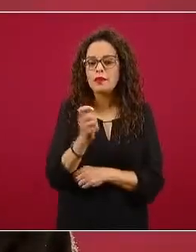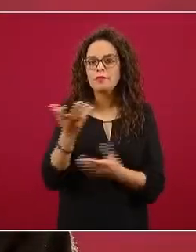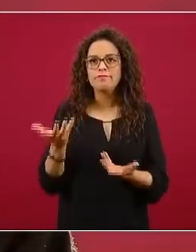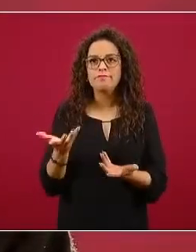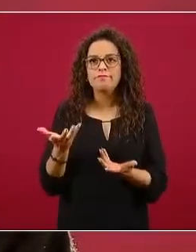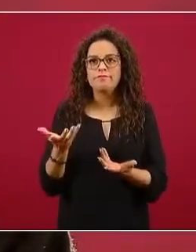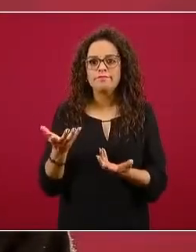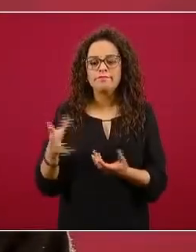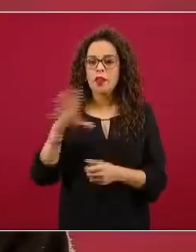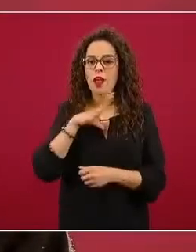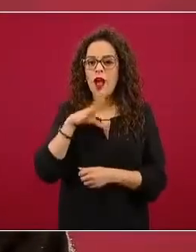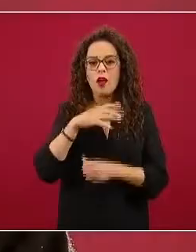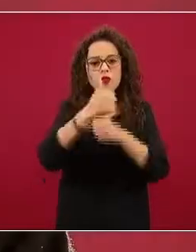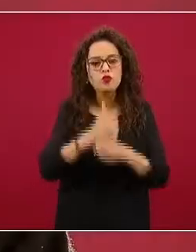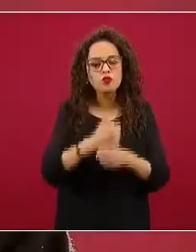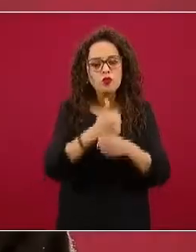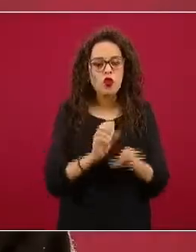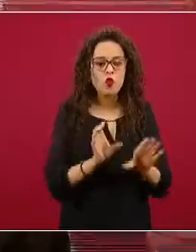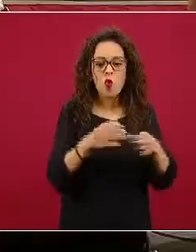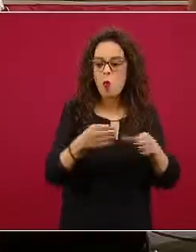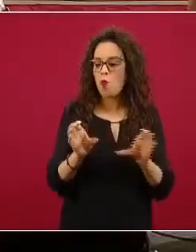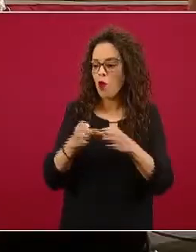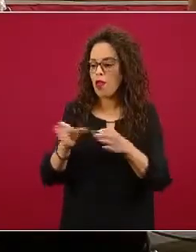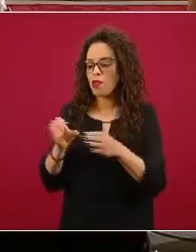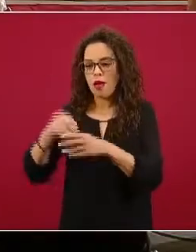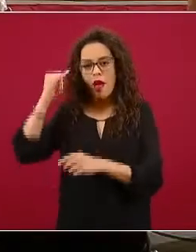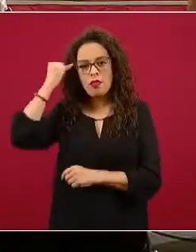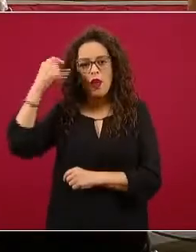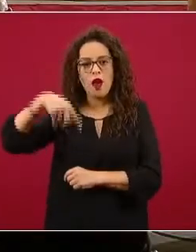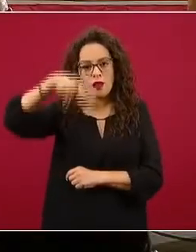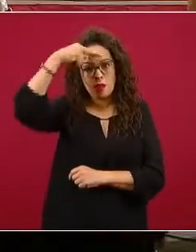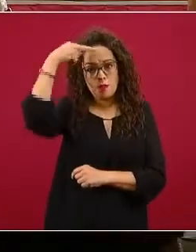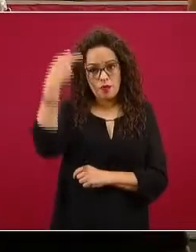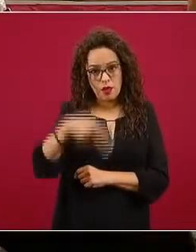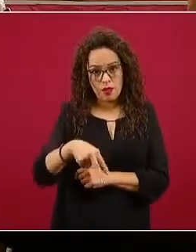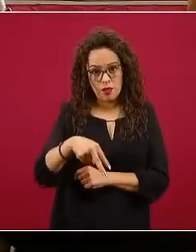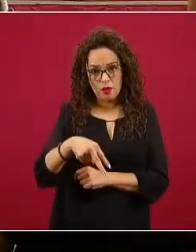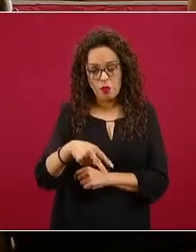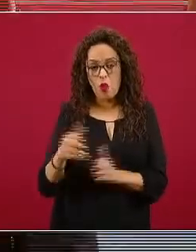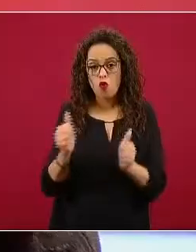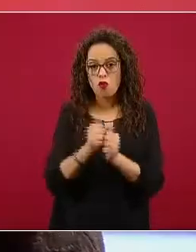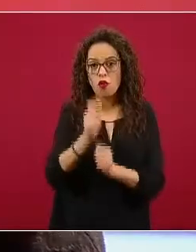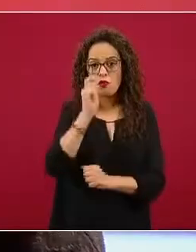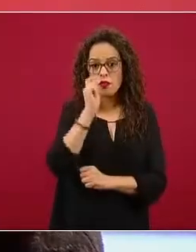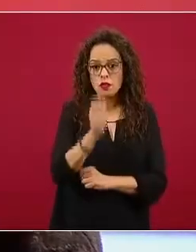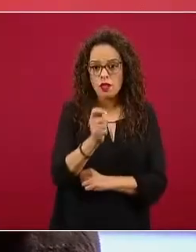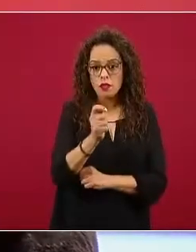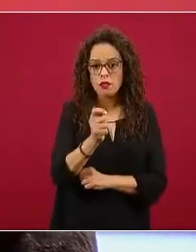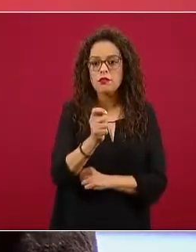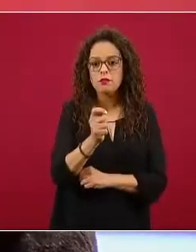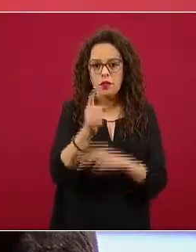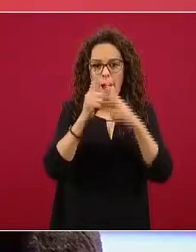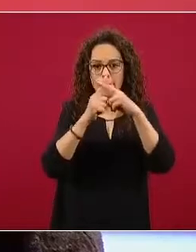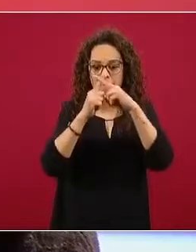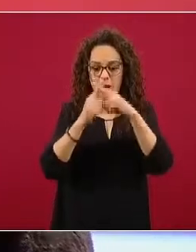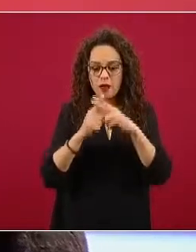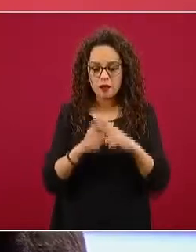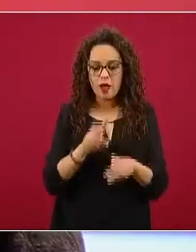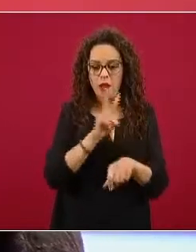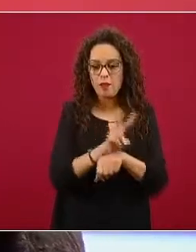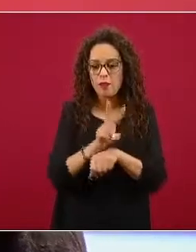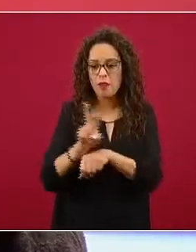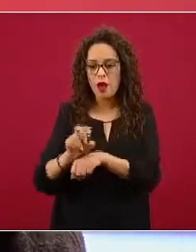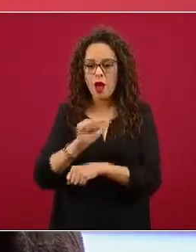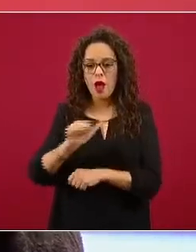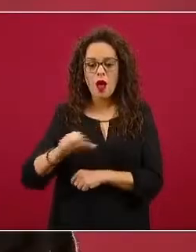las comunidades indígenas en México, de acuerdo a lo que se puede interpretar a partir de la estadística del Sistema de Vigilancia